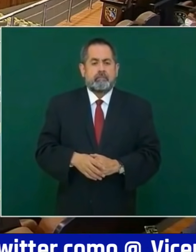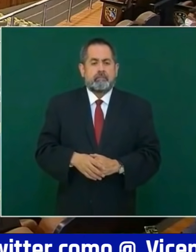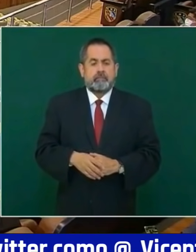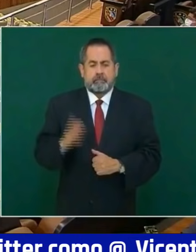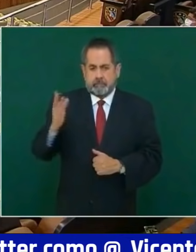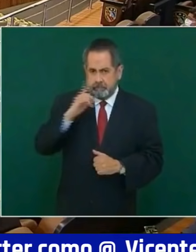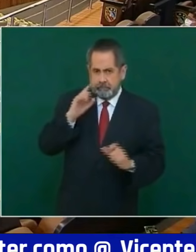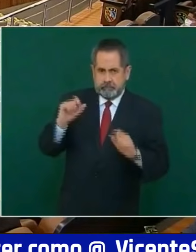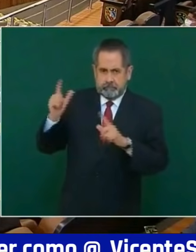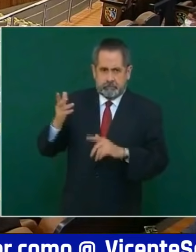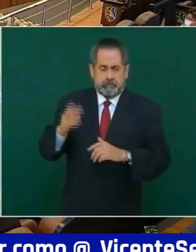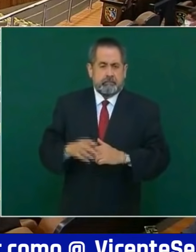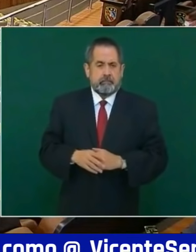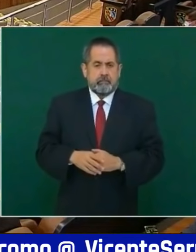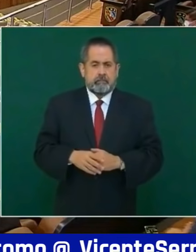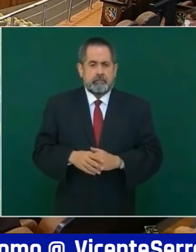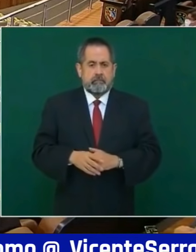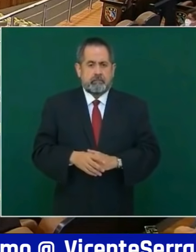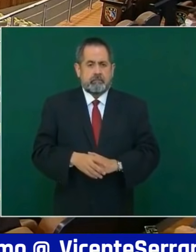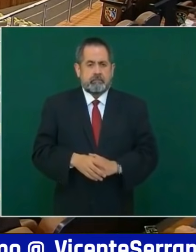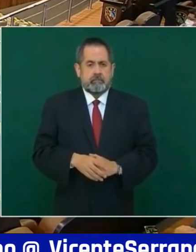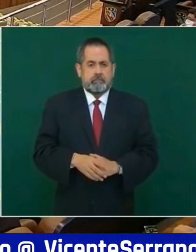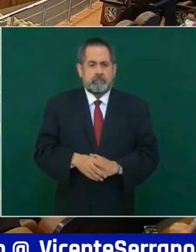Ahí está, préstame.